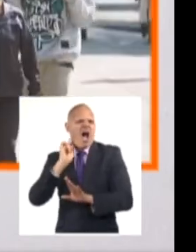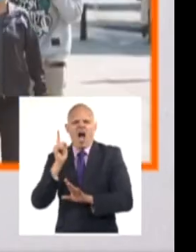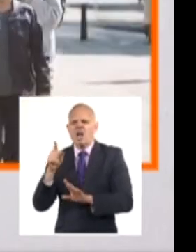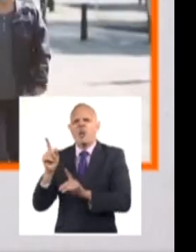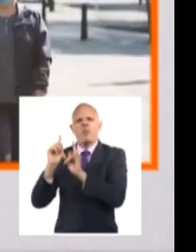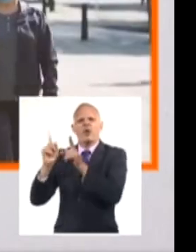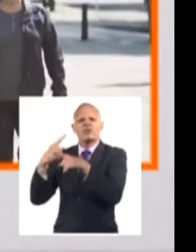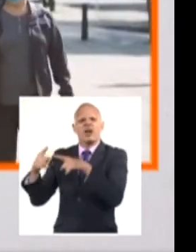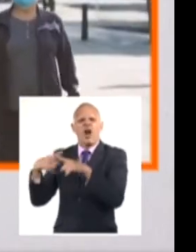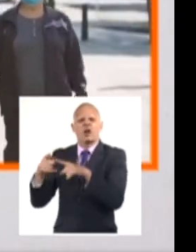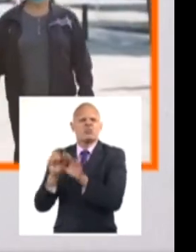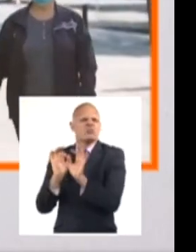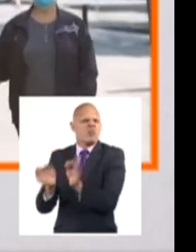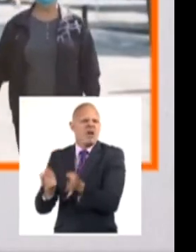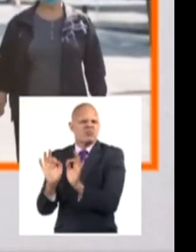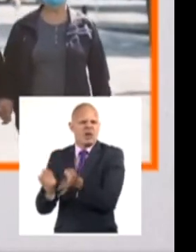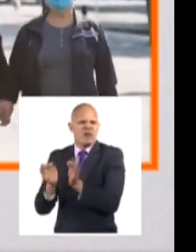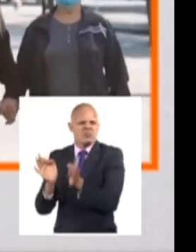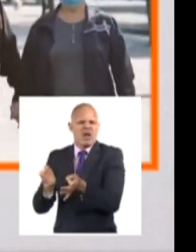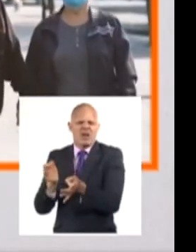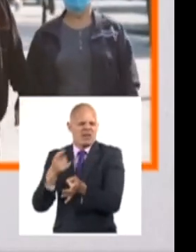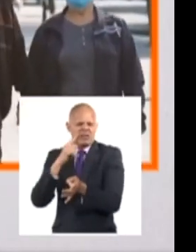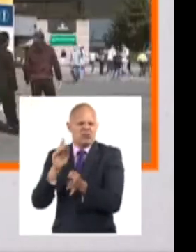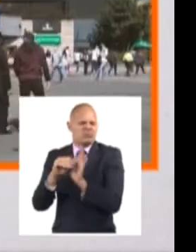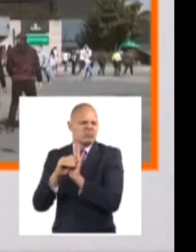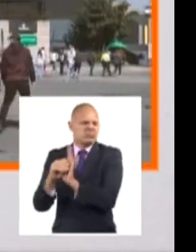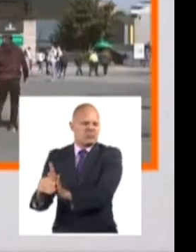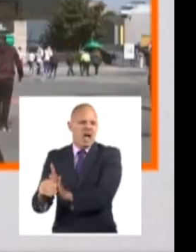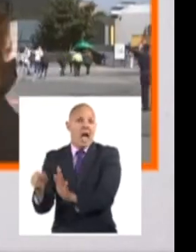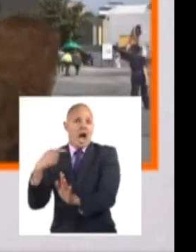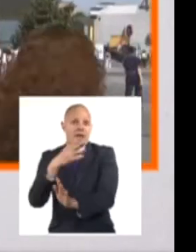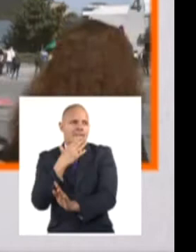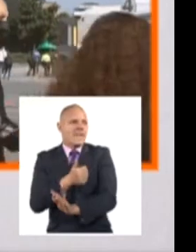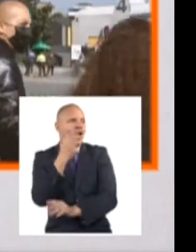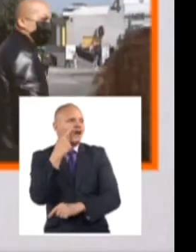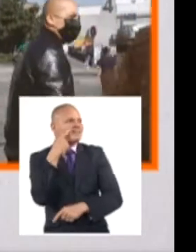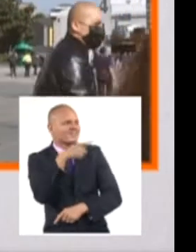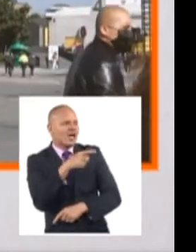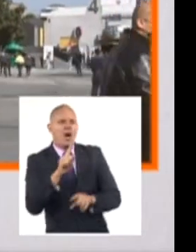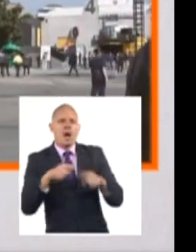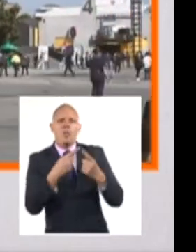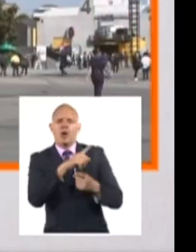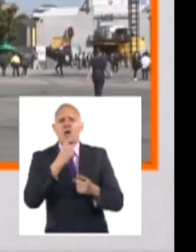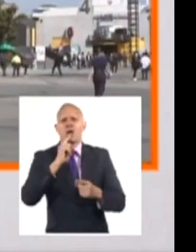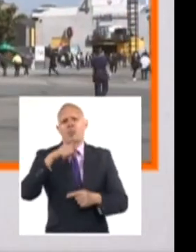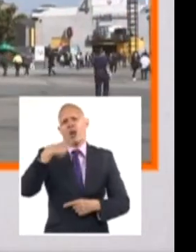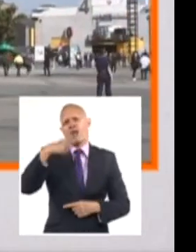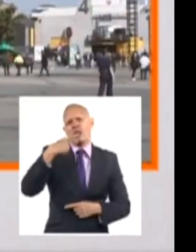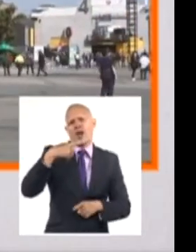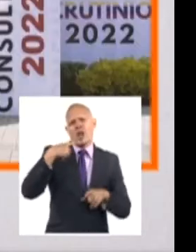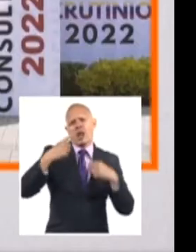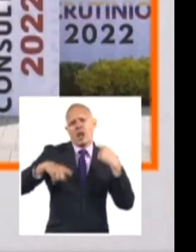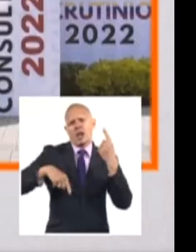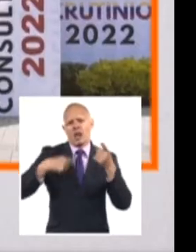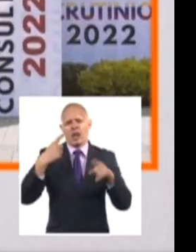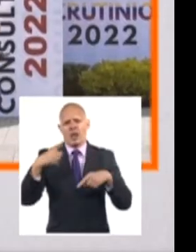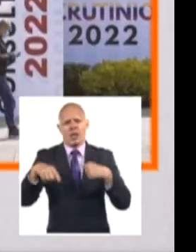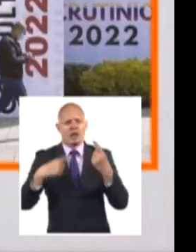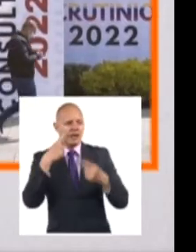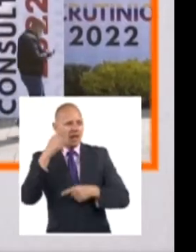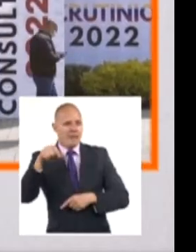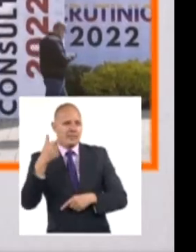confiado en un discurso populista porque realmente es populista donde no exhibe propuestas profundas